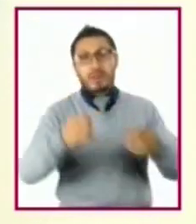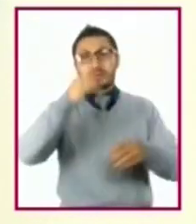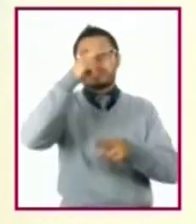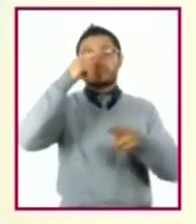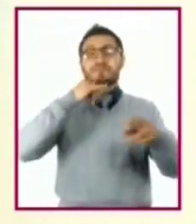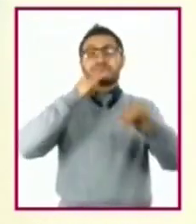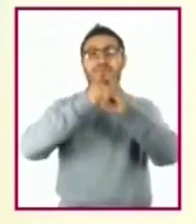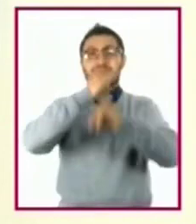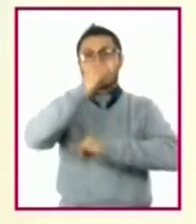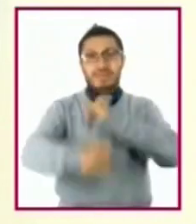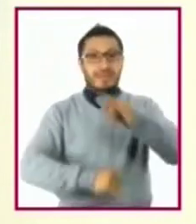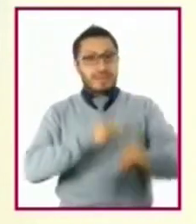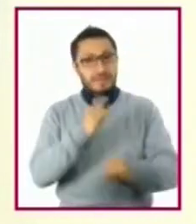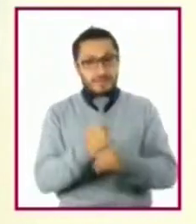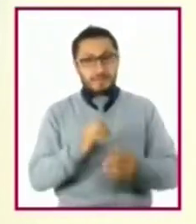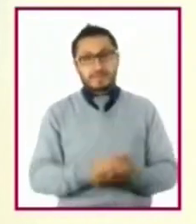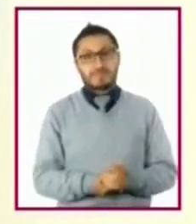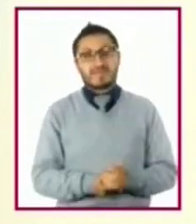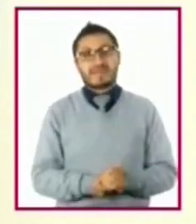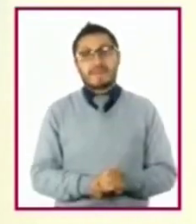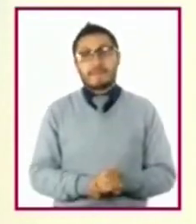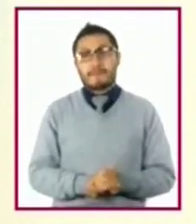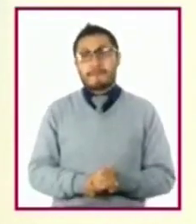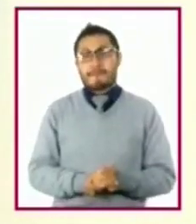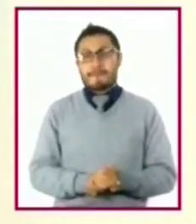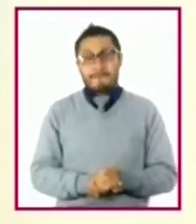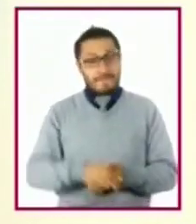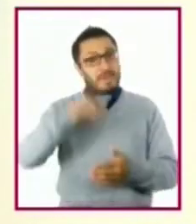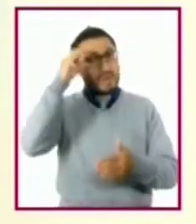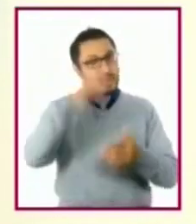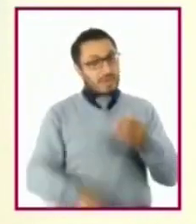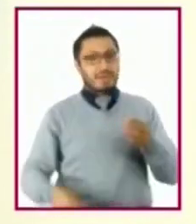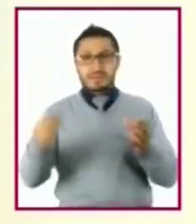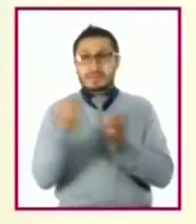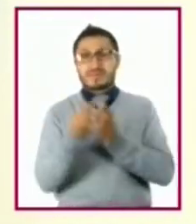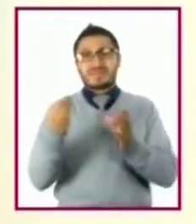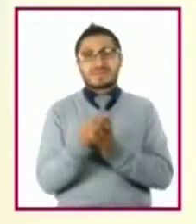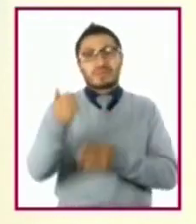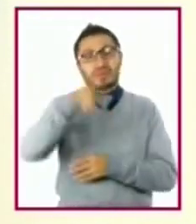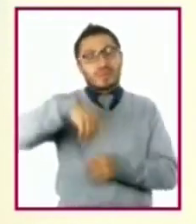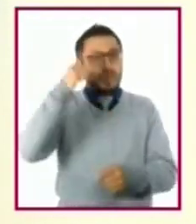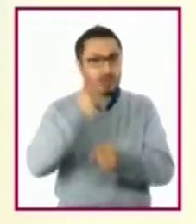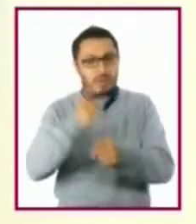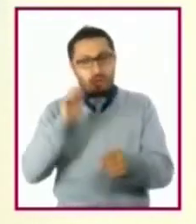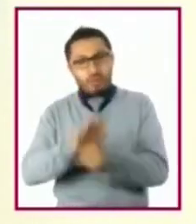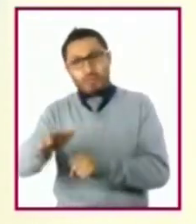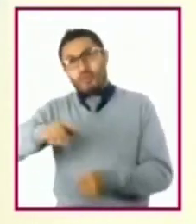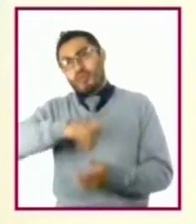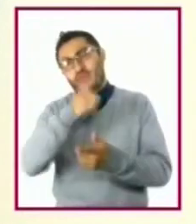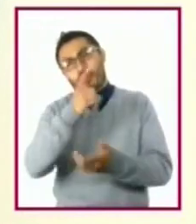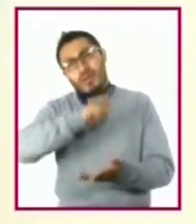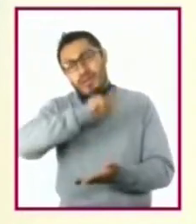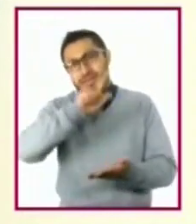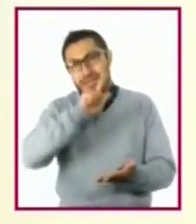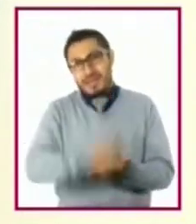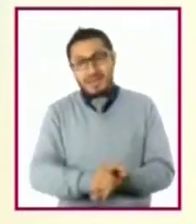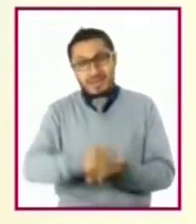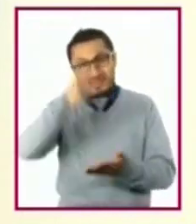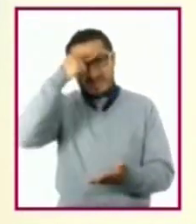sesión, identificarán cuáles son las libertades fundamentales aplicables a todas las